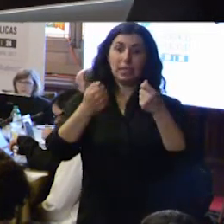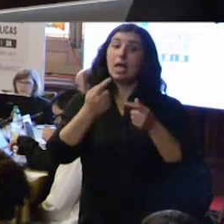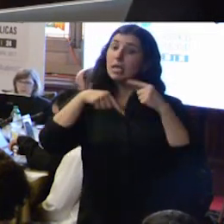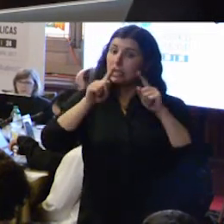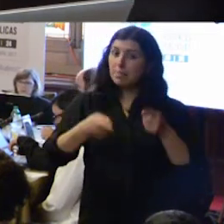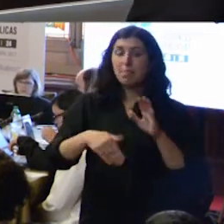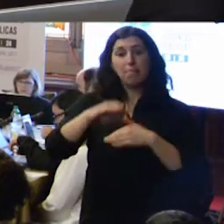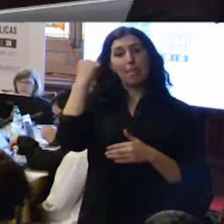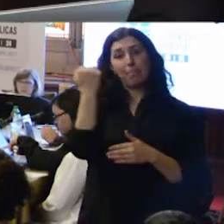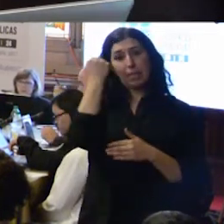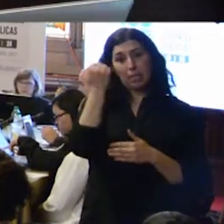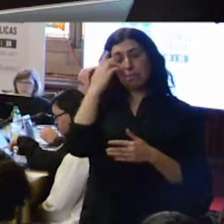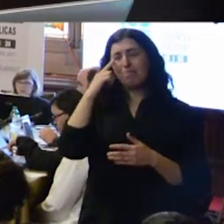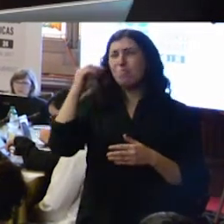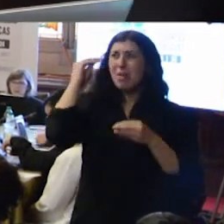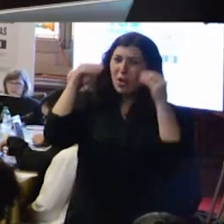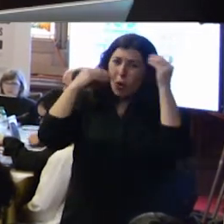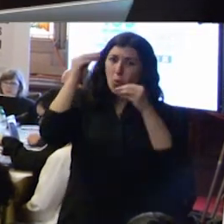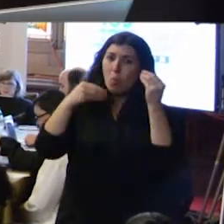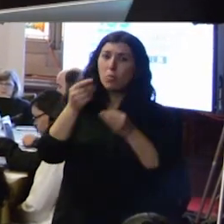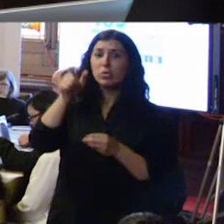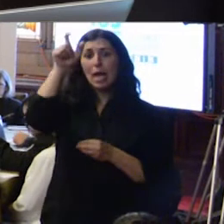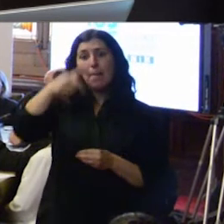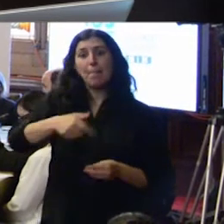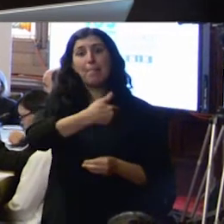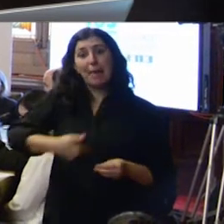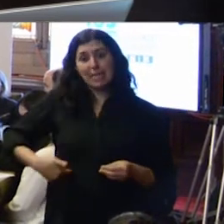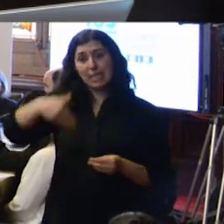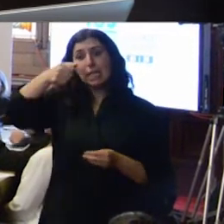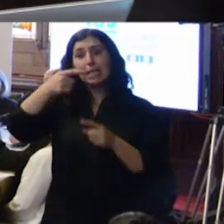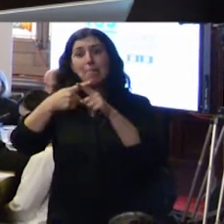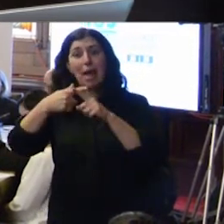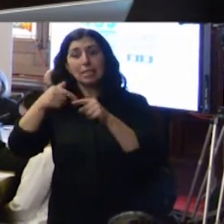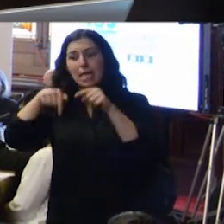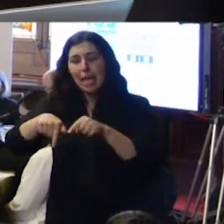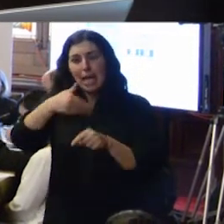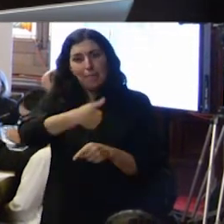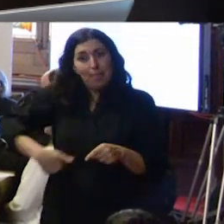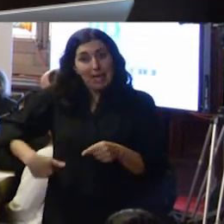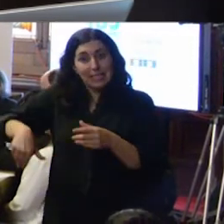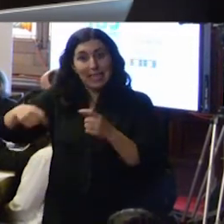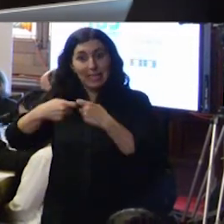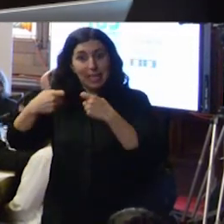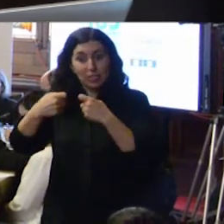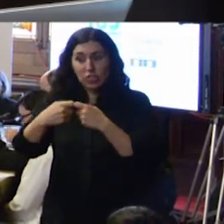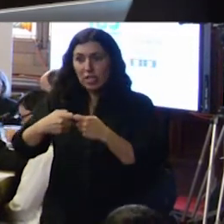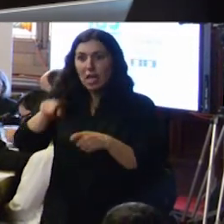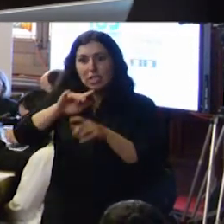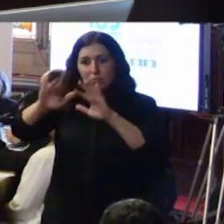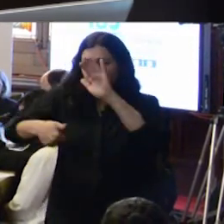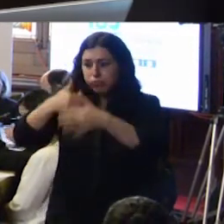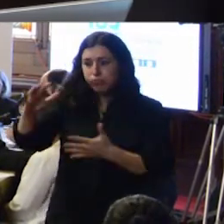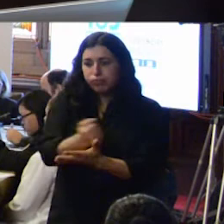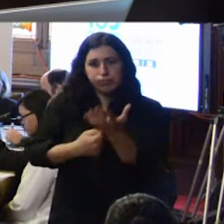bienes personal del presidente de la asociación vecinal, caso Max Crow, lo que ha preocupado a todos los directivos de organizaciones de derechos